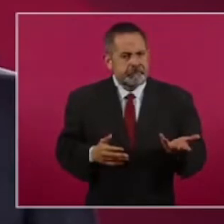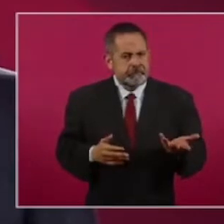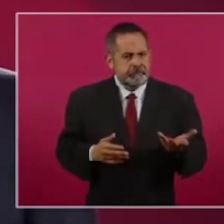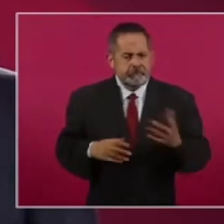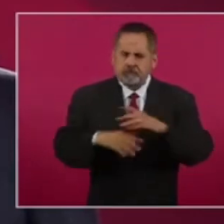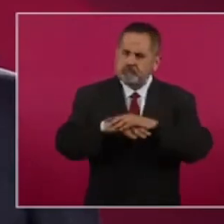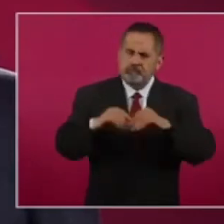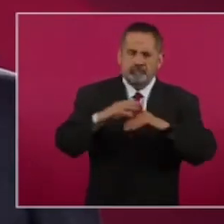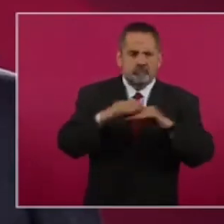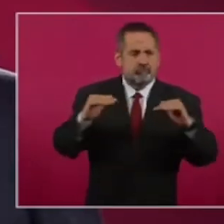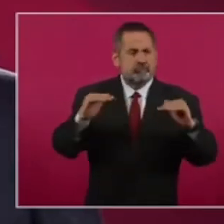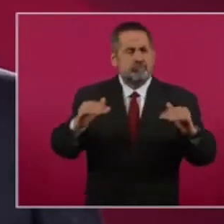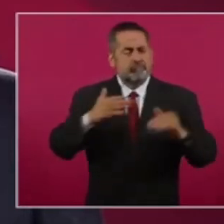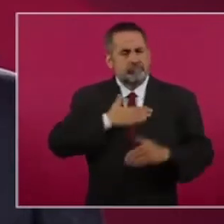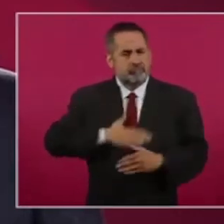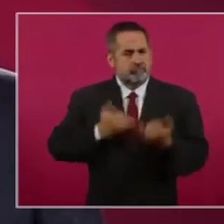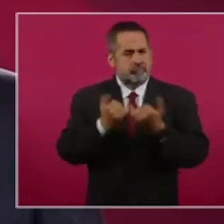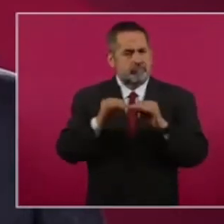imparcialidad.